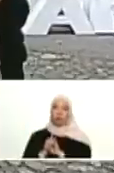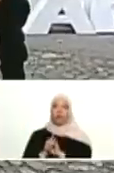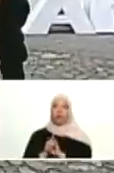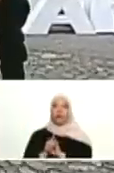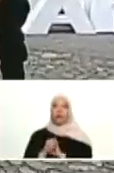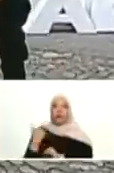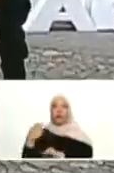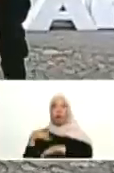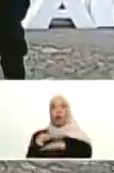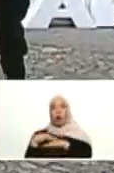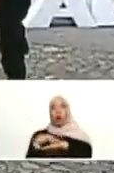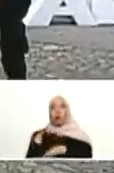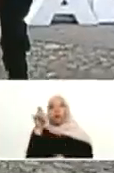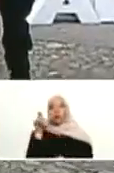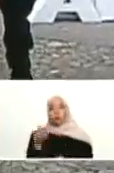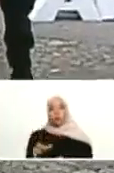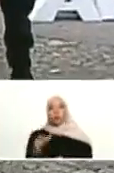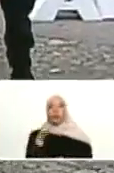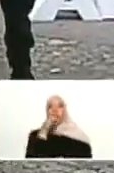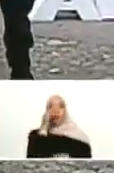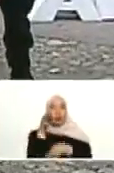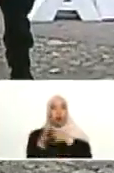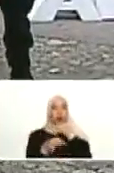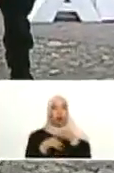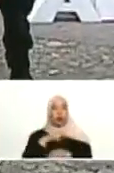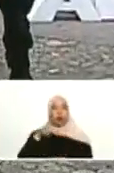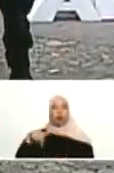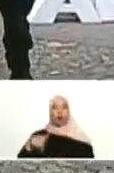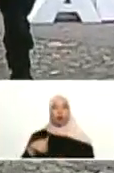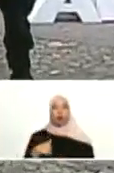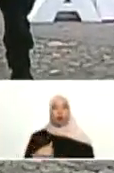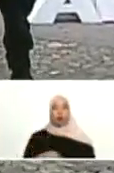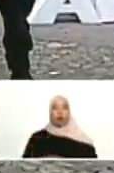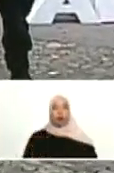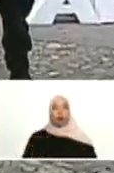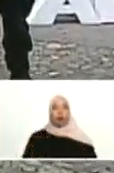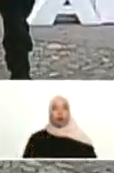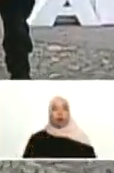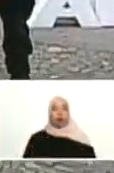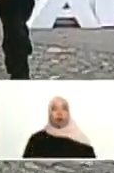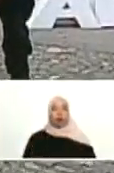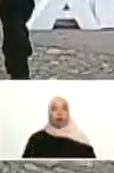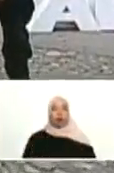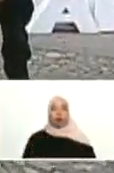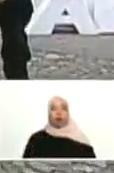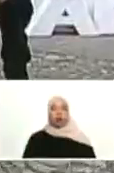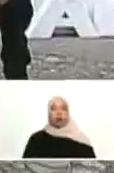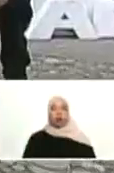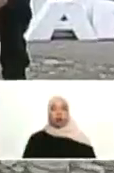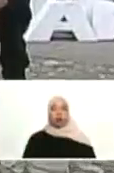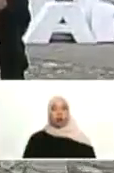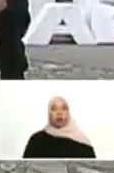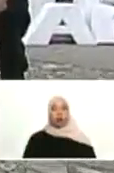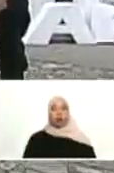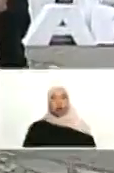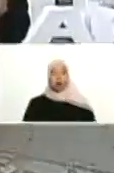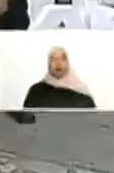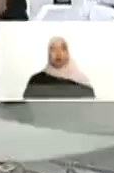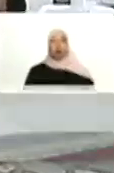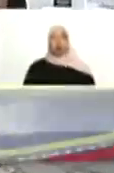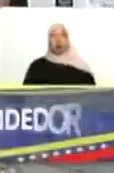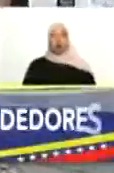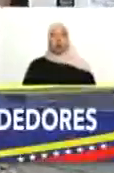el ministro Ali Padrón señala que hay 300 rusos que llegaron a Margarita, resulta que ya Cotatur de Táchira ha